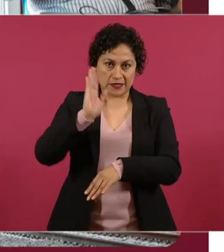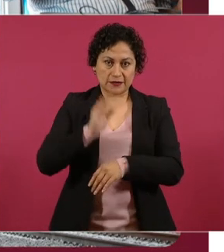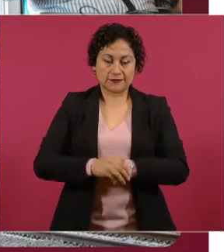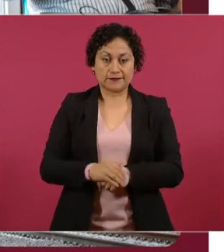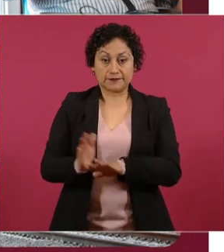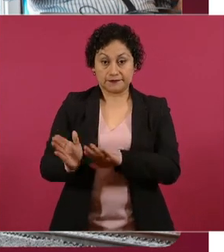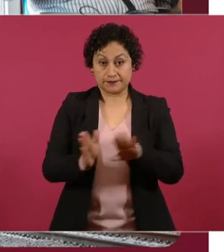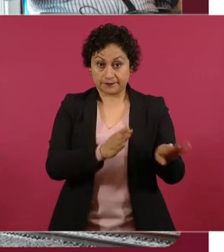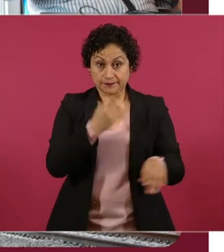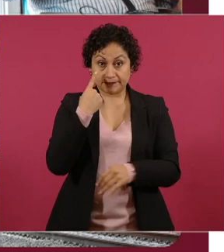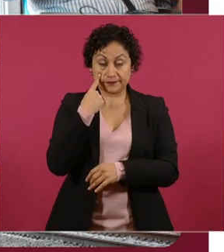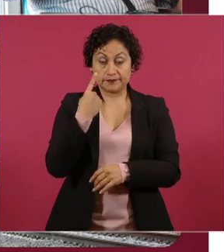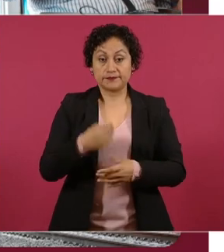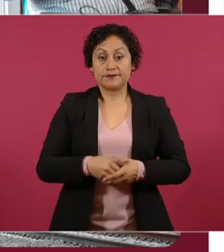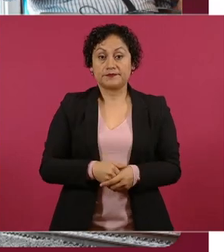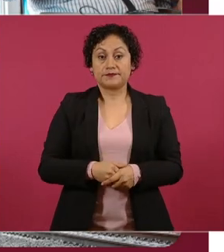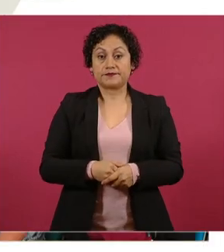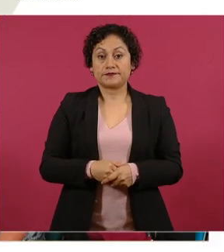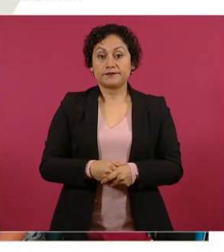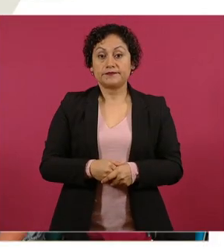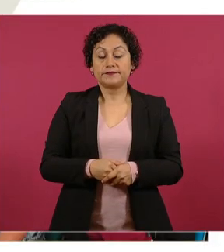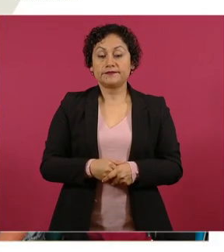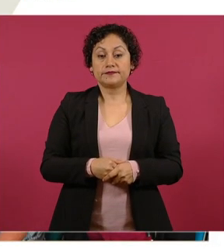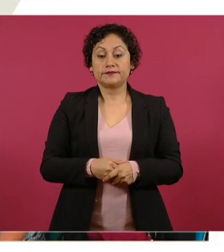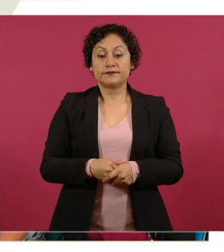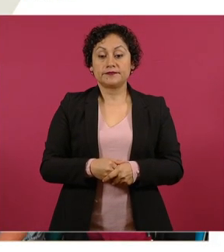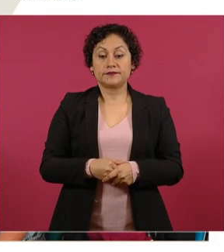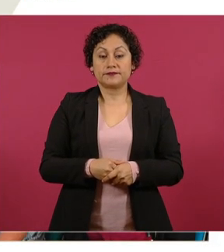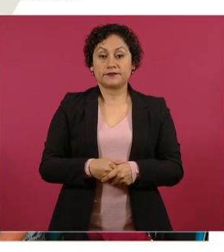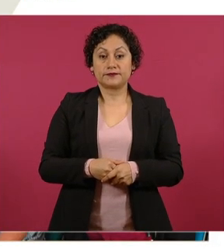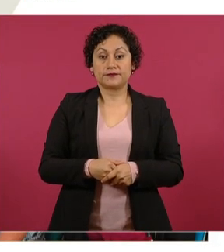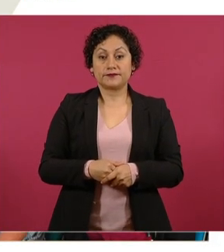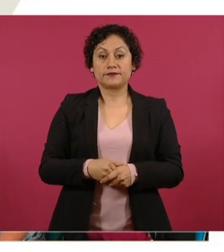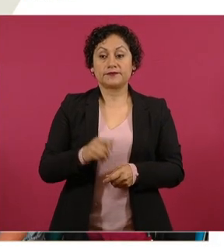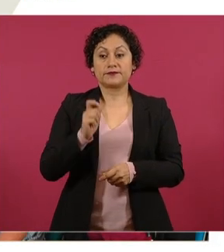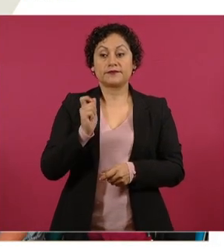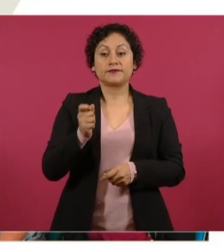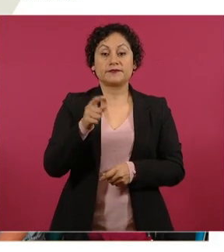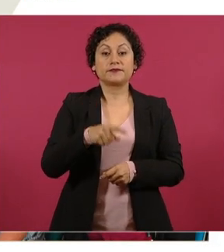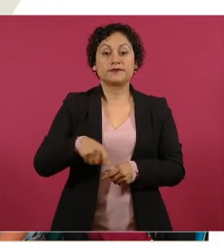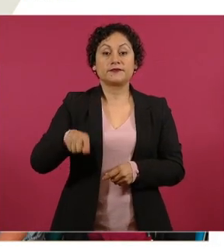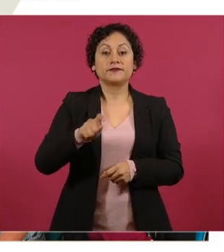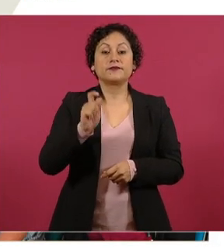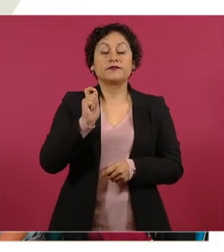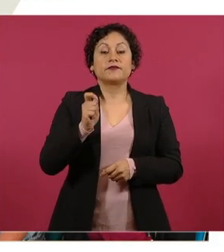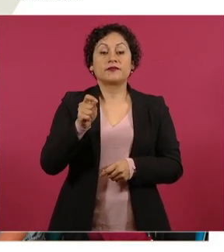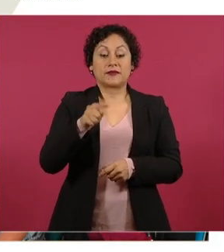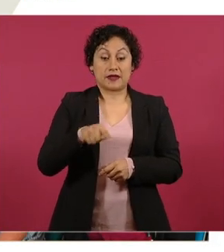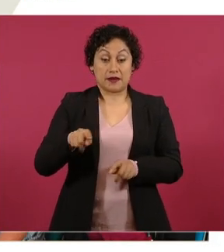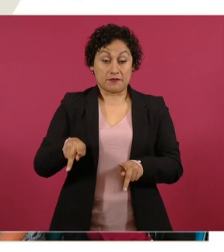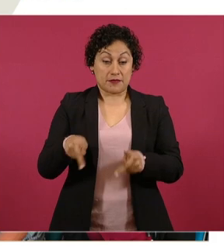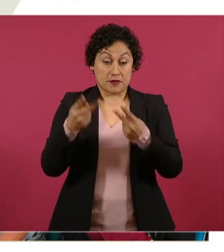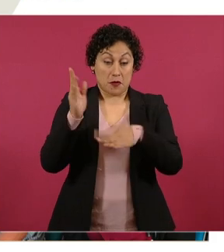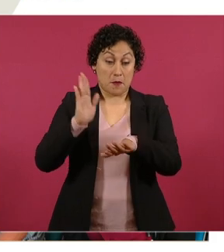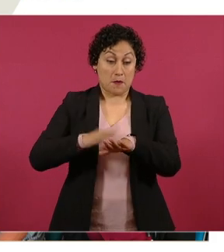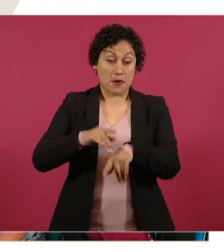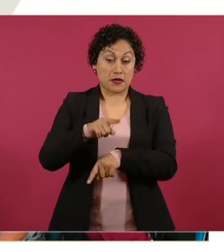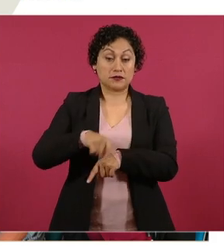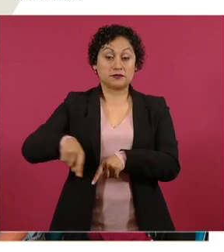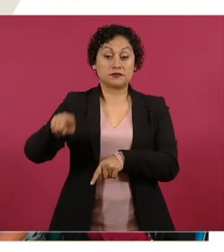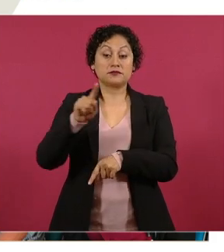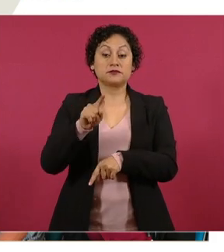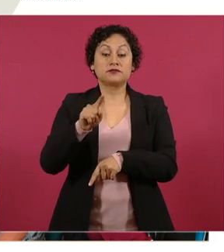por favor. ¿Cuáles son los destinos de mayor demanda? En primerísimo lugar, ahorita está Mérida Tella con